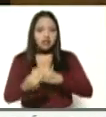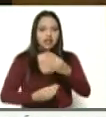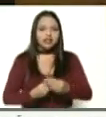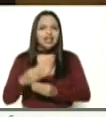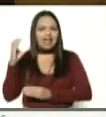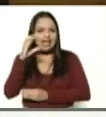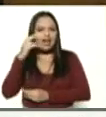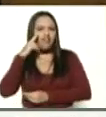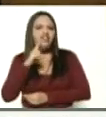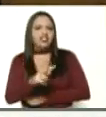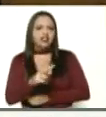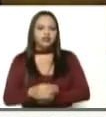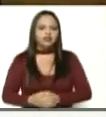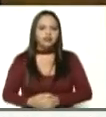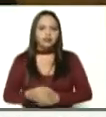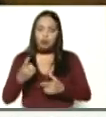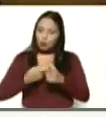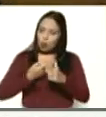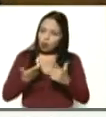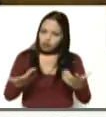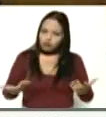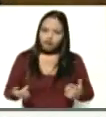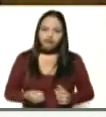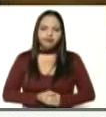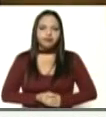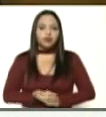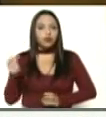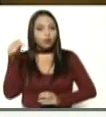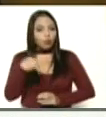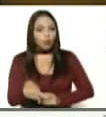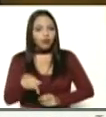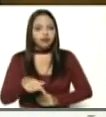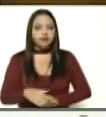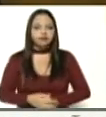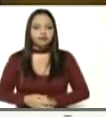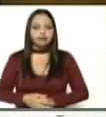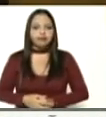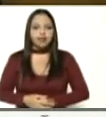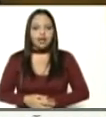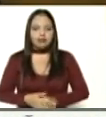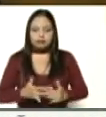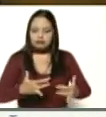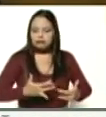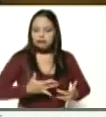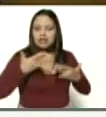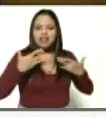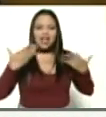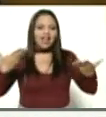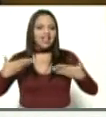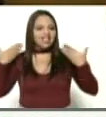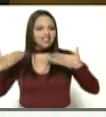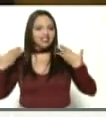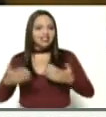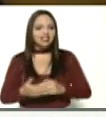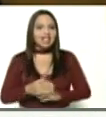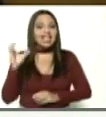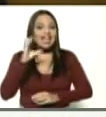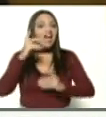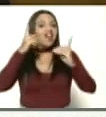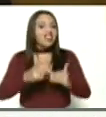hemos visto. Entonces, hoy uno se llena de júbilo y Caracas tiene que estar llena de